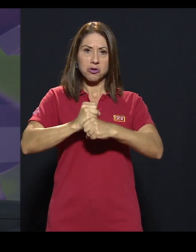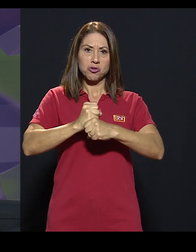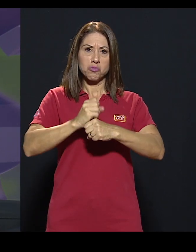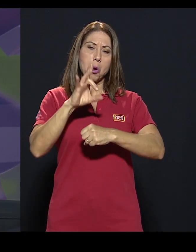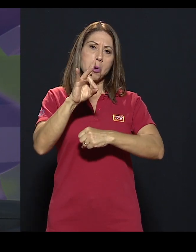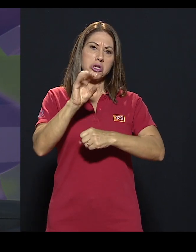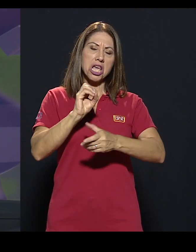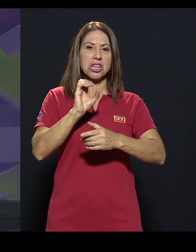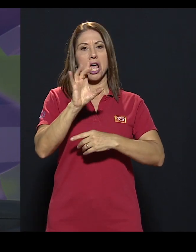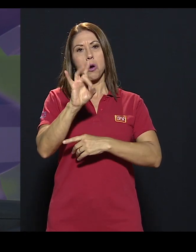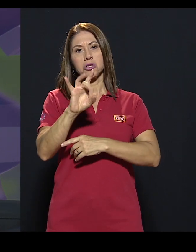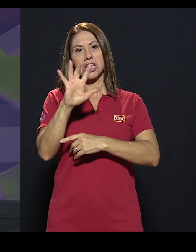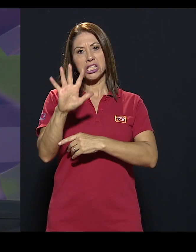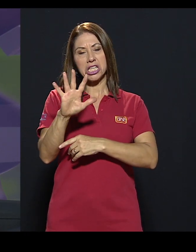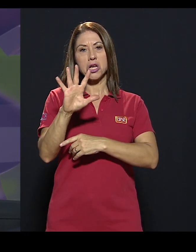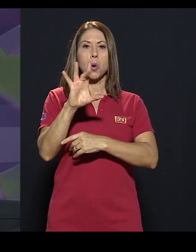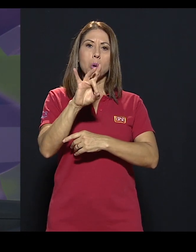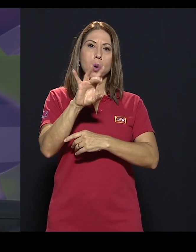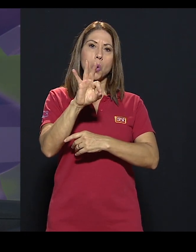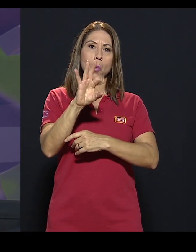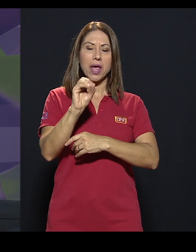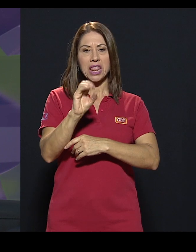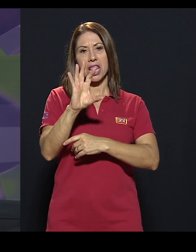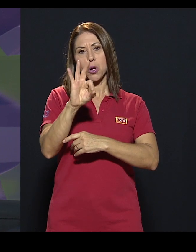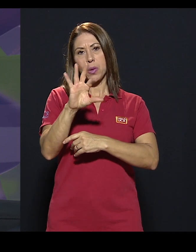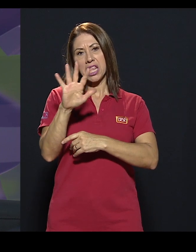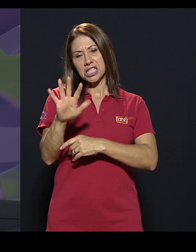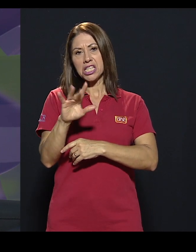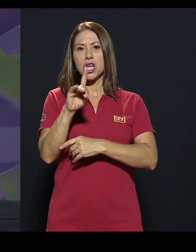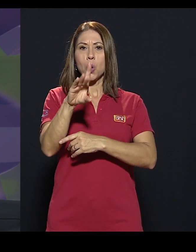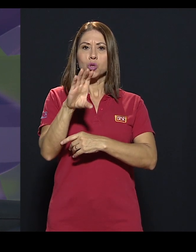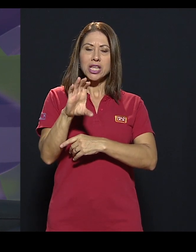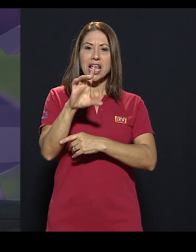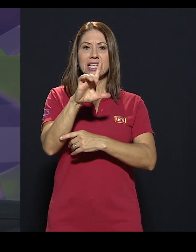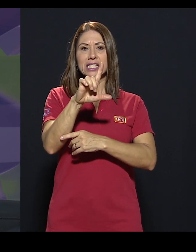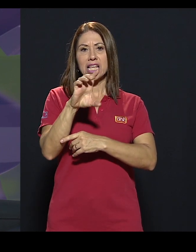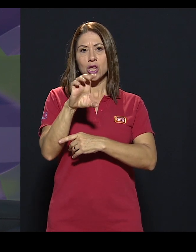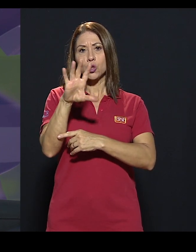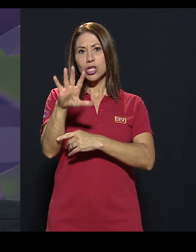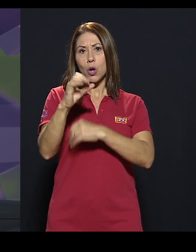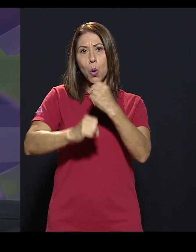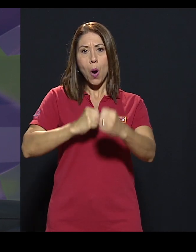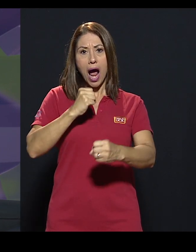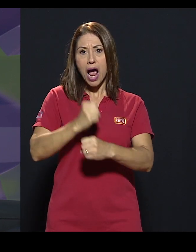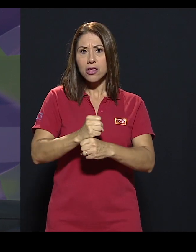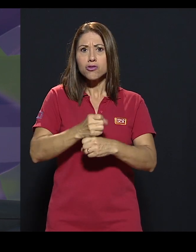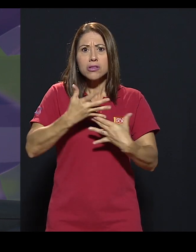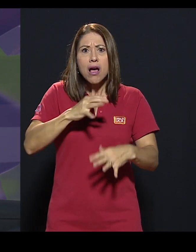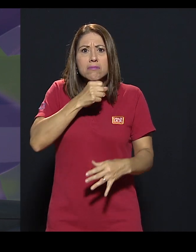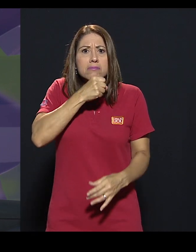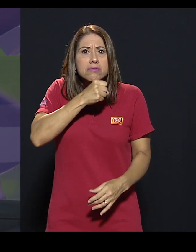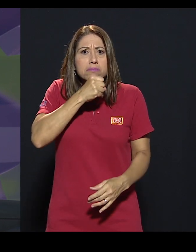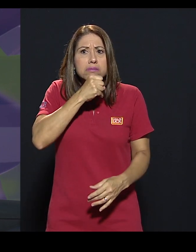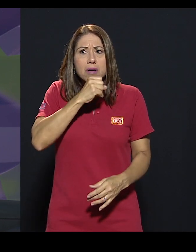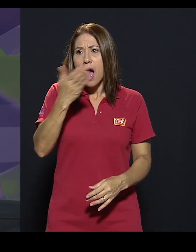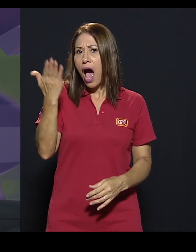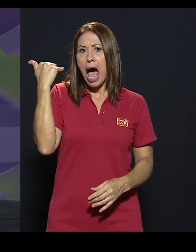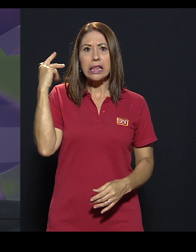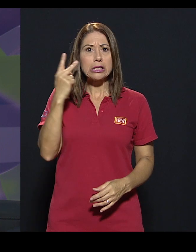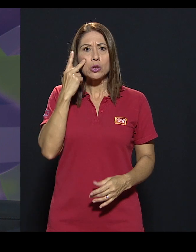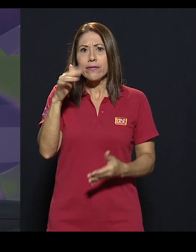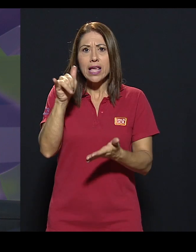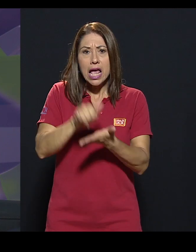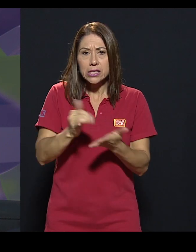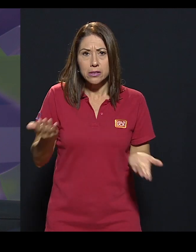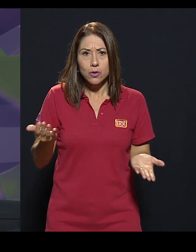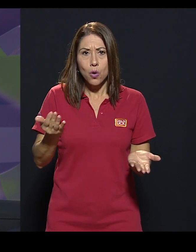95, 100, 105 y 110 y más, eso no se veía antes, ¿verdad? Claro. Es decir, la esperanza de vida en el siglo